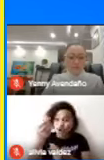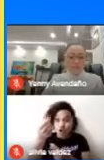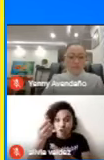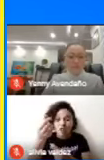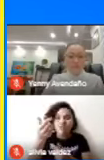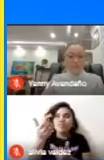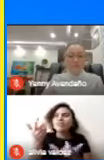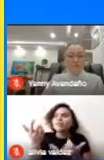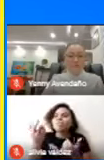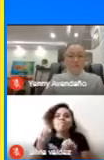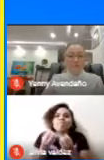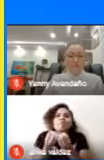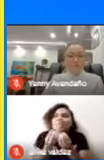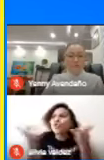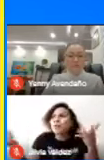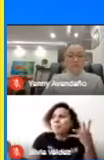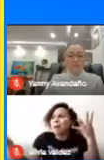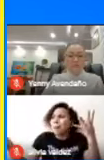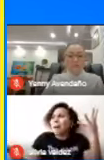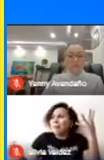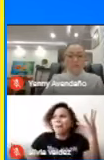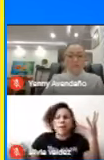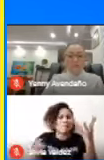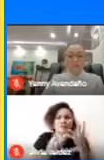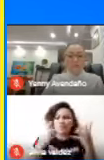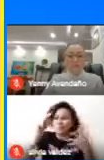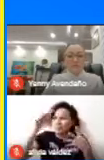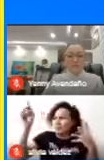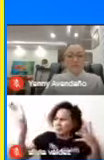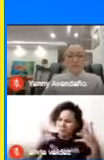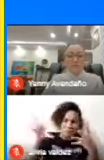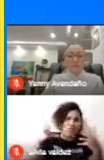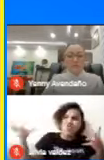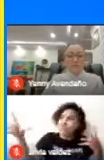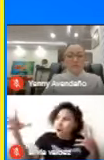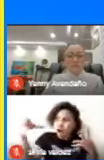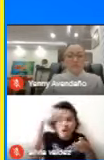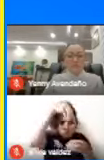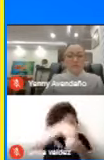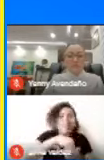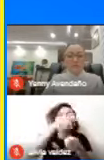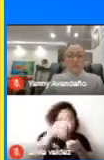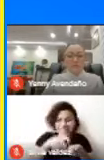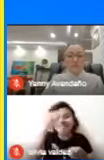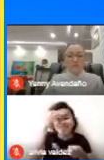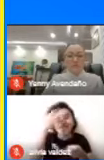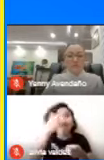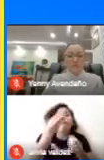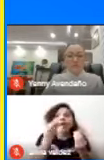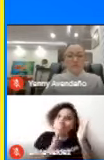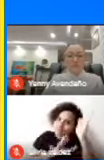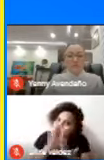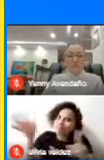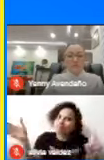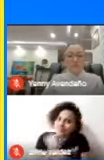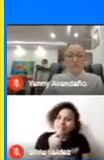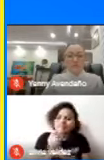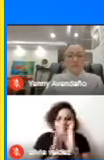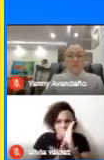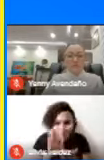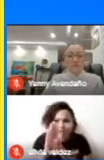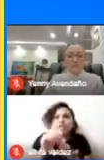es multifactorial, tiene muchos matices y todos deben ser tenidos en cuenta para que logremos salir adelante